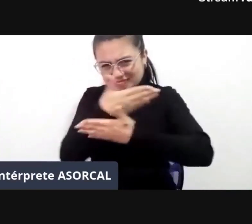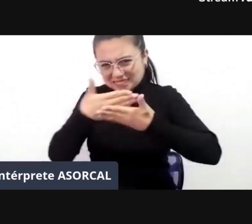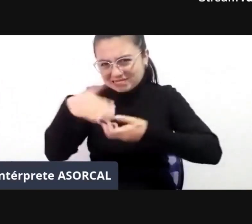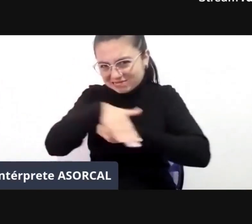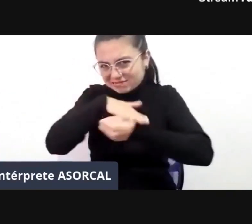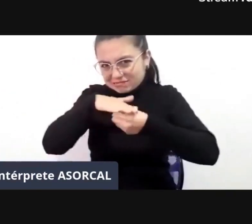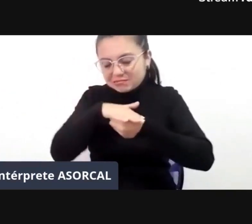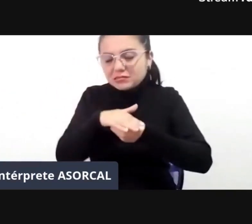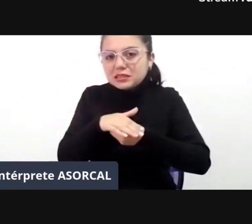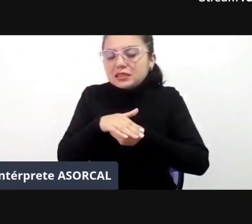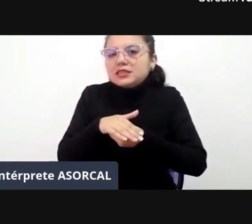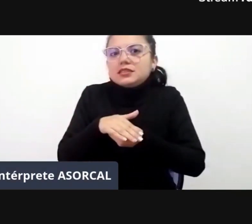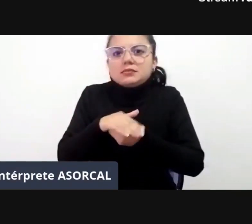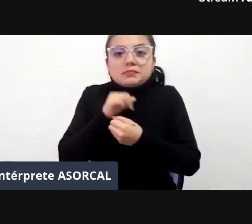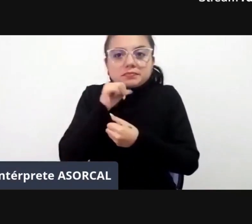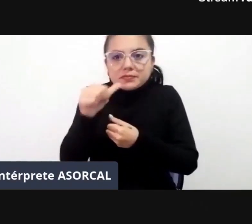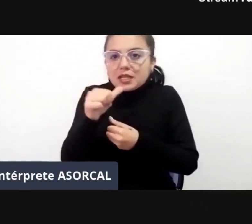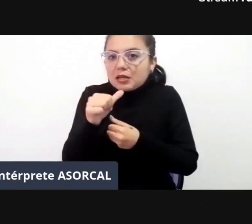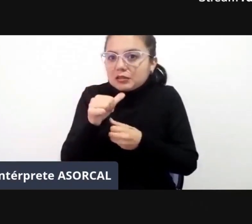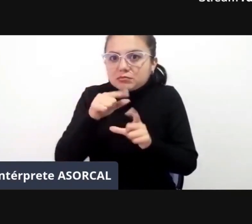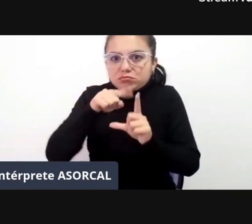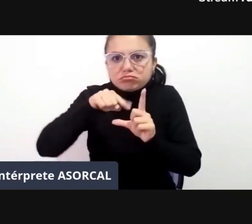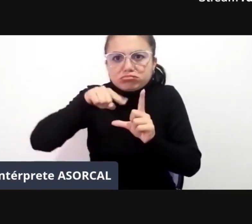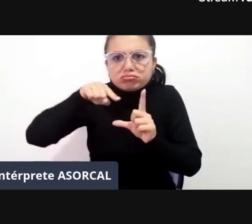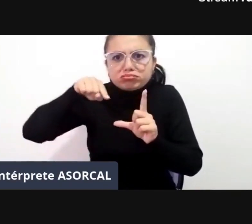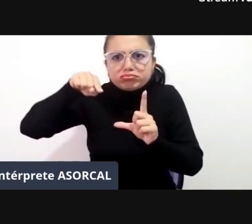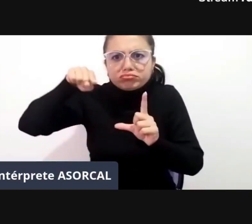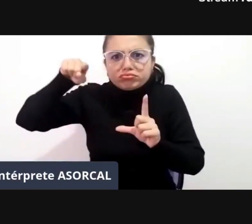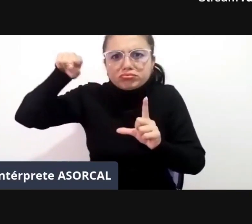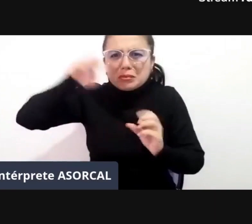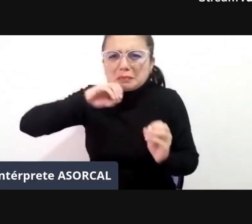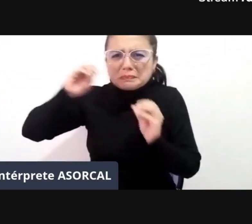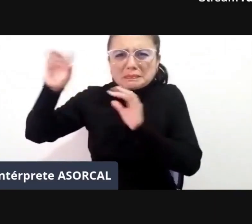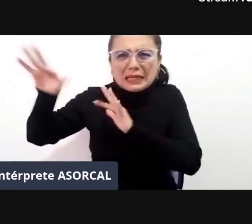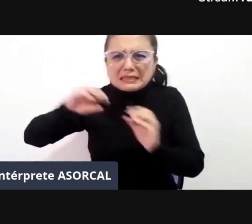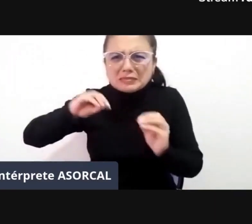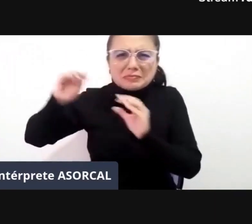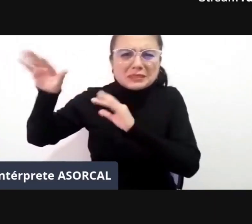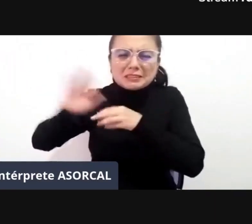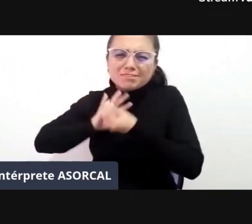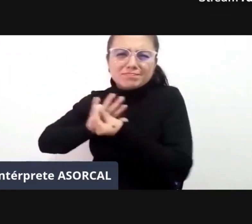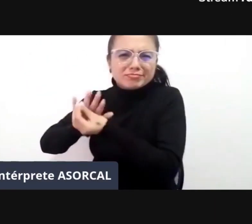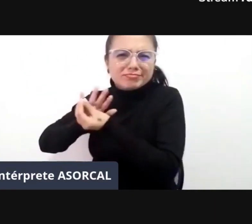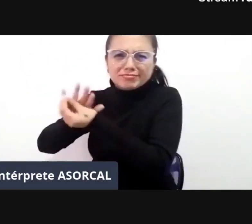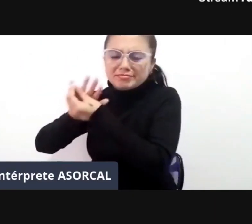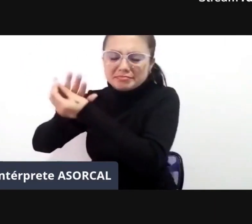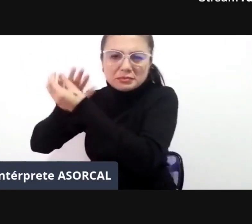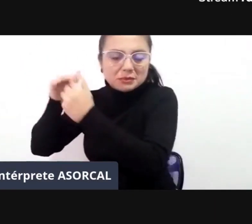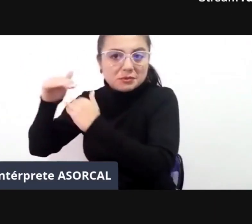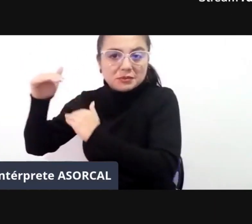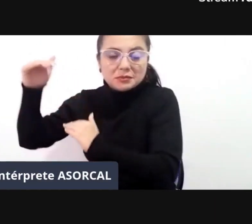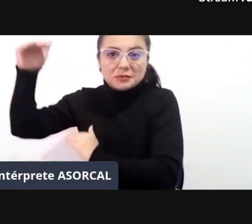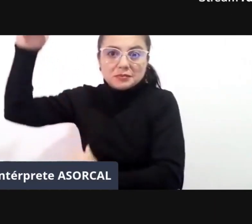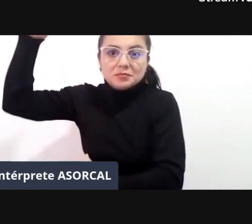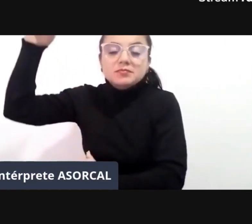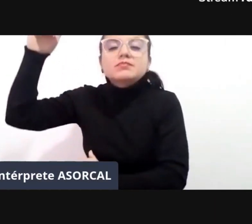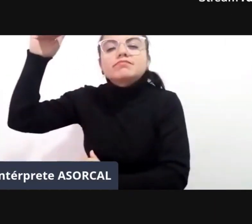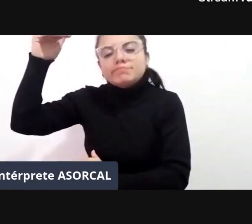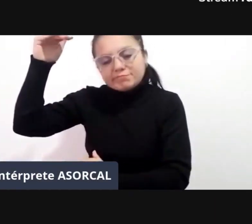para el incremento de los desplazamientos de los migrantes y con ello todos los problemas que sin duda